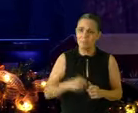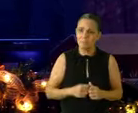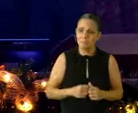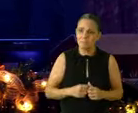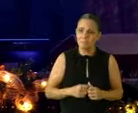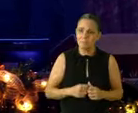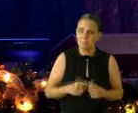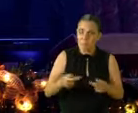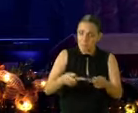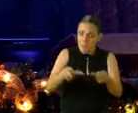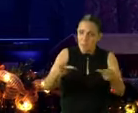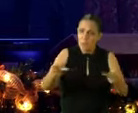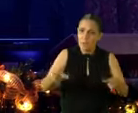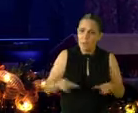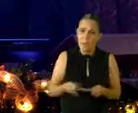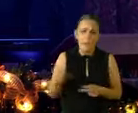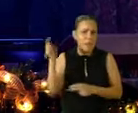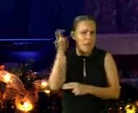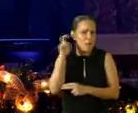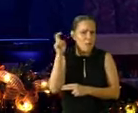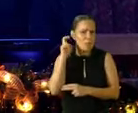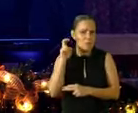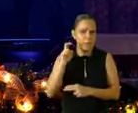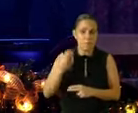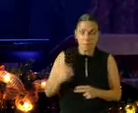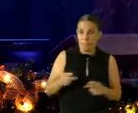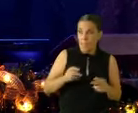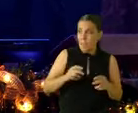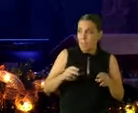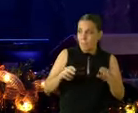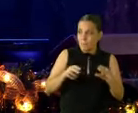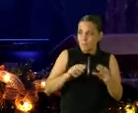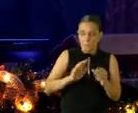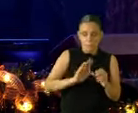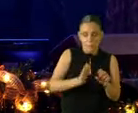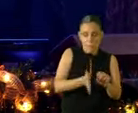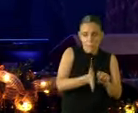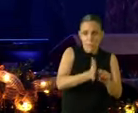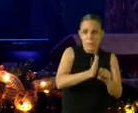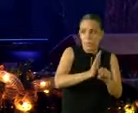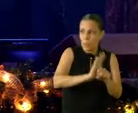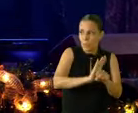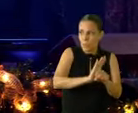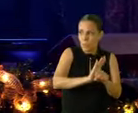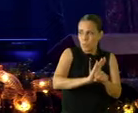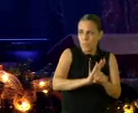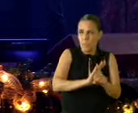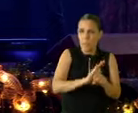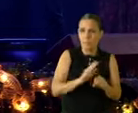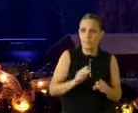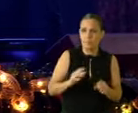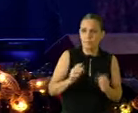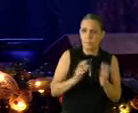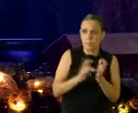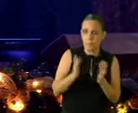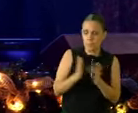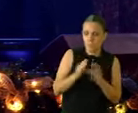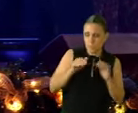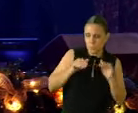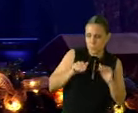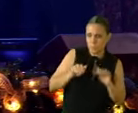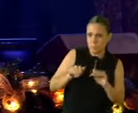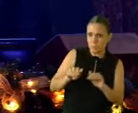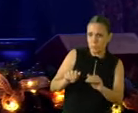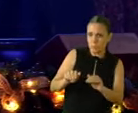el lugar, escúcheme bien, de la tumba, que siempre está lleno, que hay muchos, tú lo viste, Antonio, aquella vez que tú fuiste, Olga, nos lo dieron